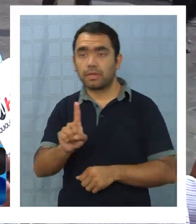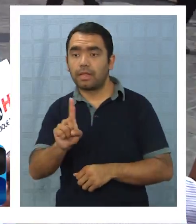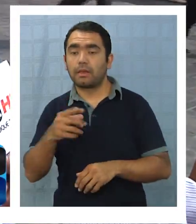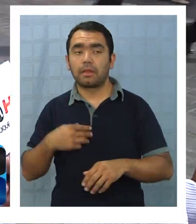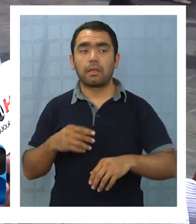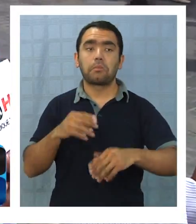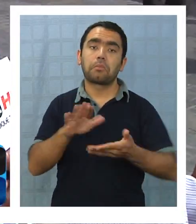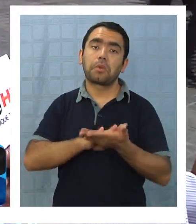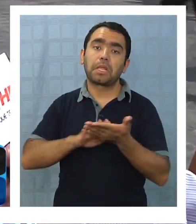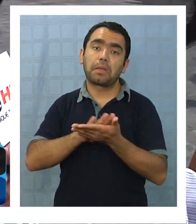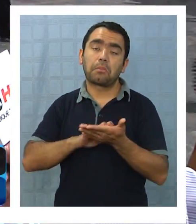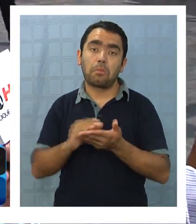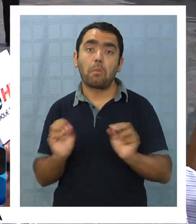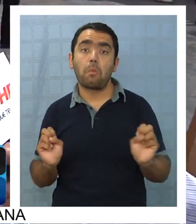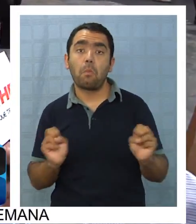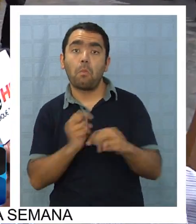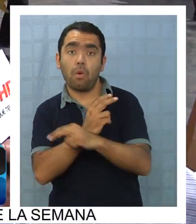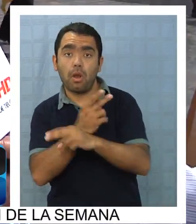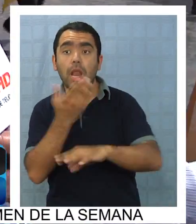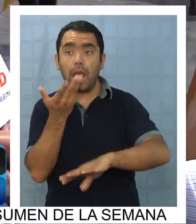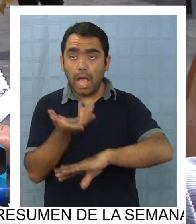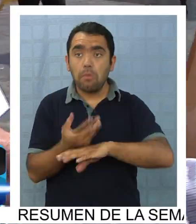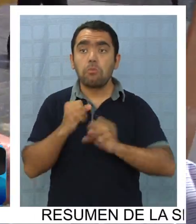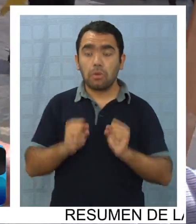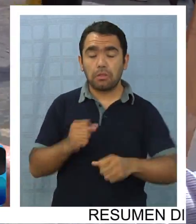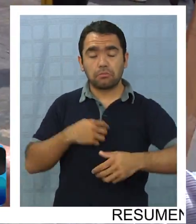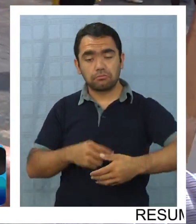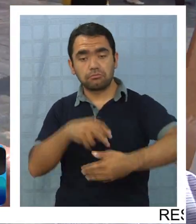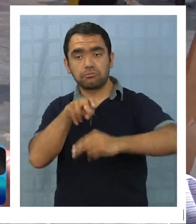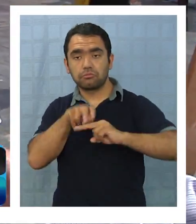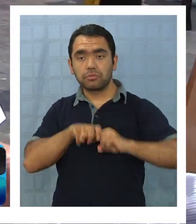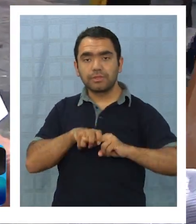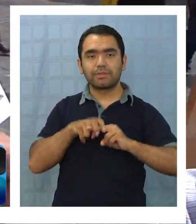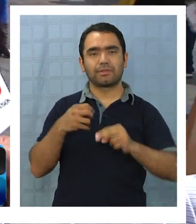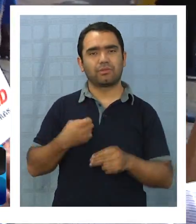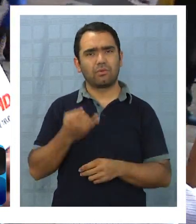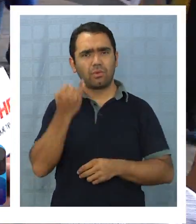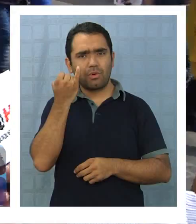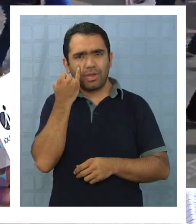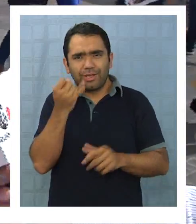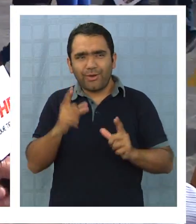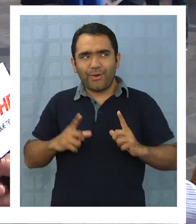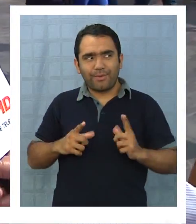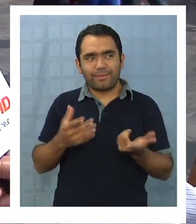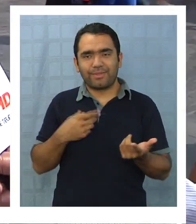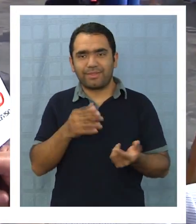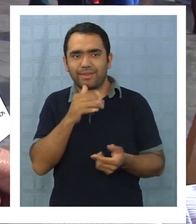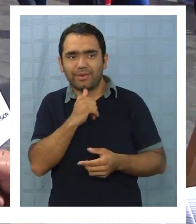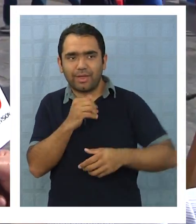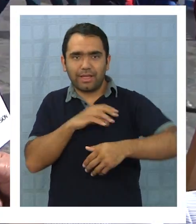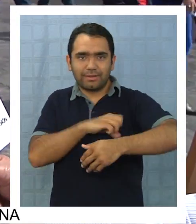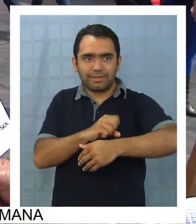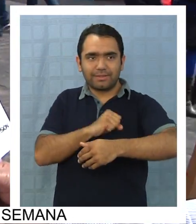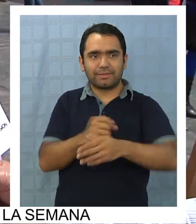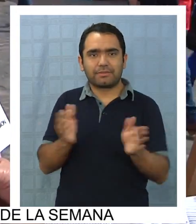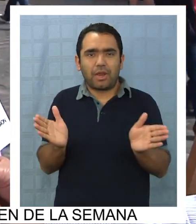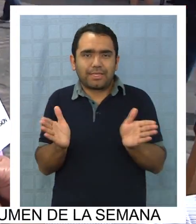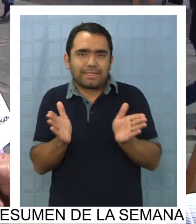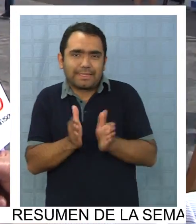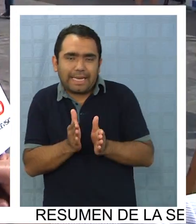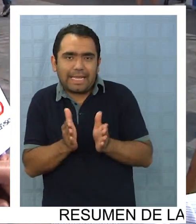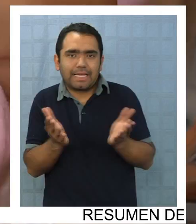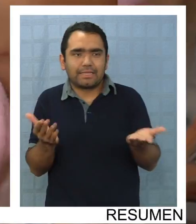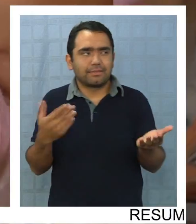ejemplo como el Molas América pero son lugares muy incómodos no están adaptados para poder dar el pecho son estrechos